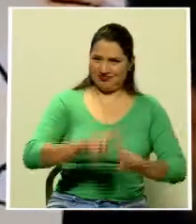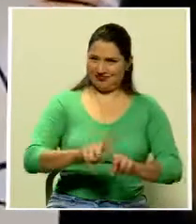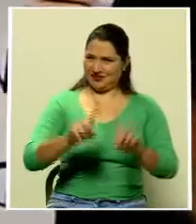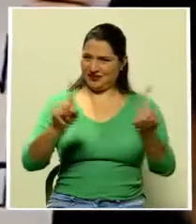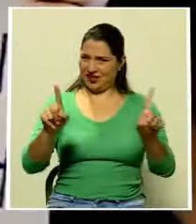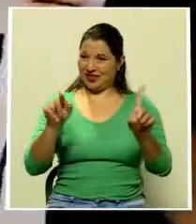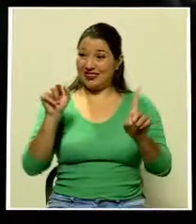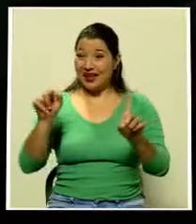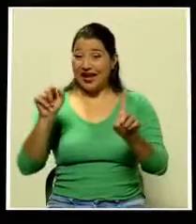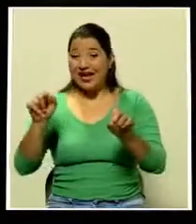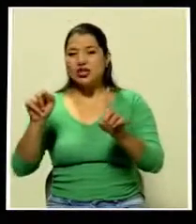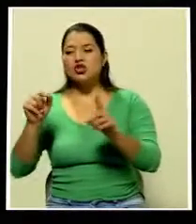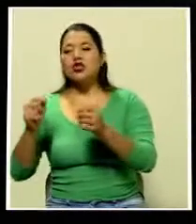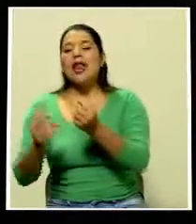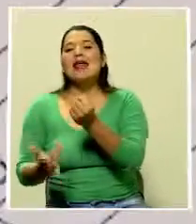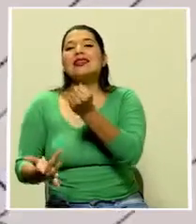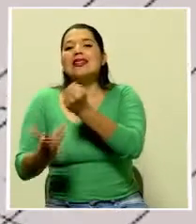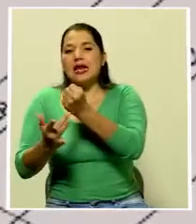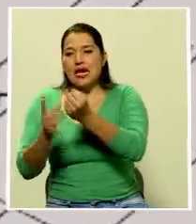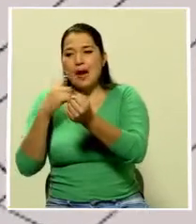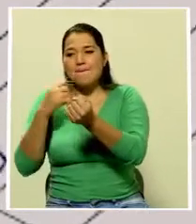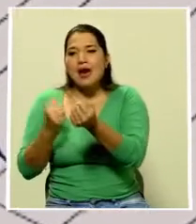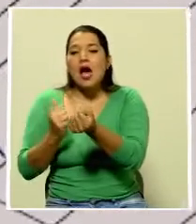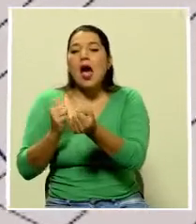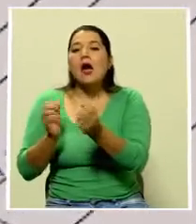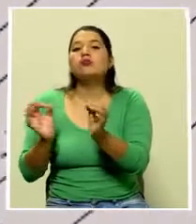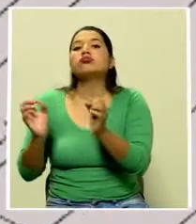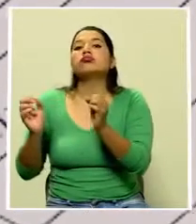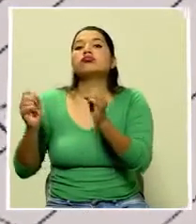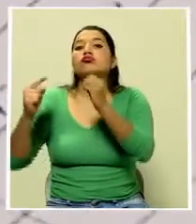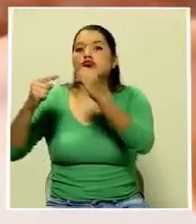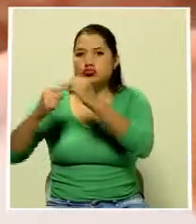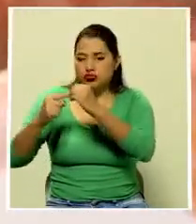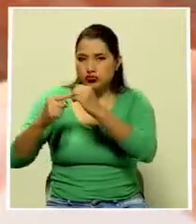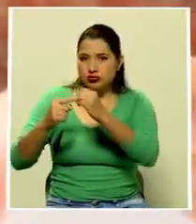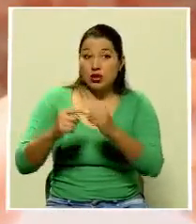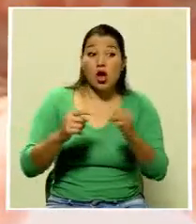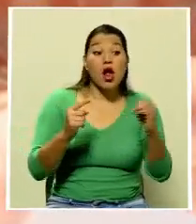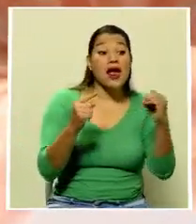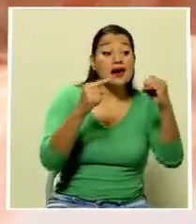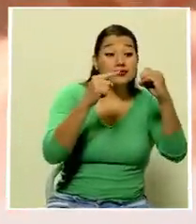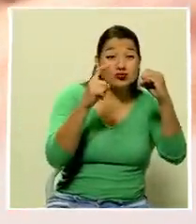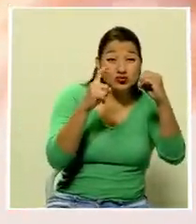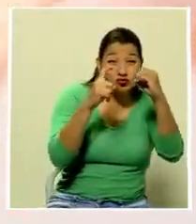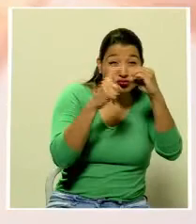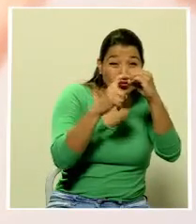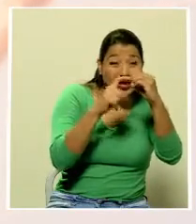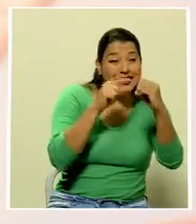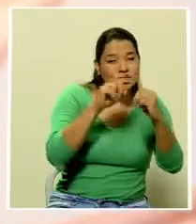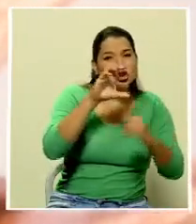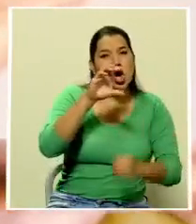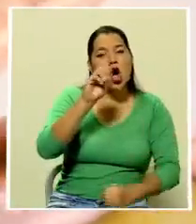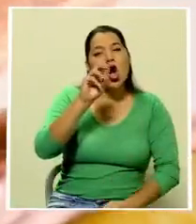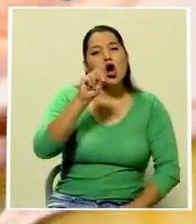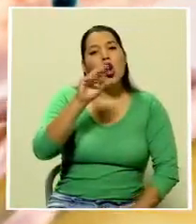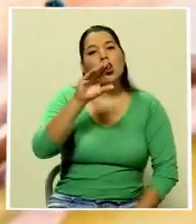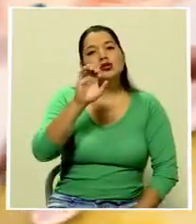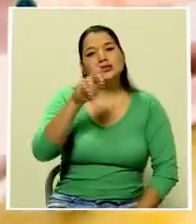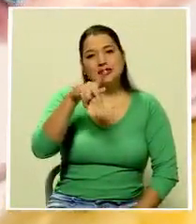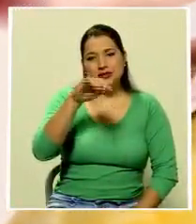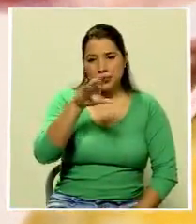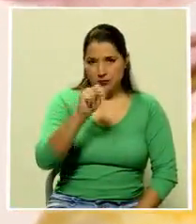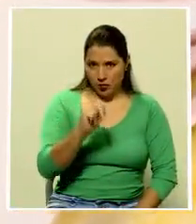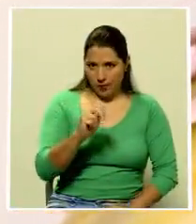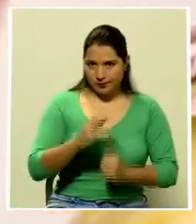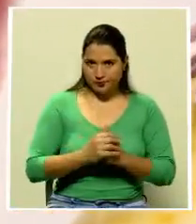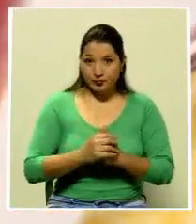Los argumentos de los sectores conservadores que se oponían a la técnica en Costa Rica versaban sobre el hecho de que para realizar esta técnica tenían que desechar